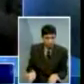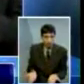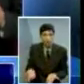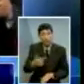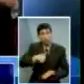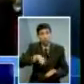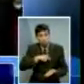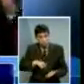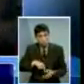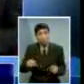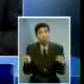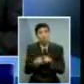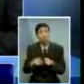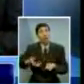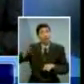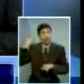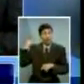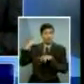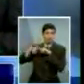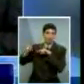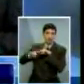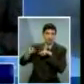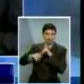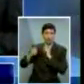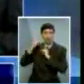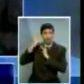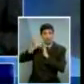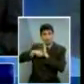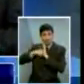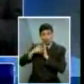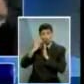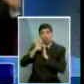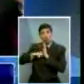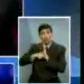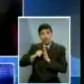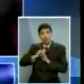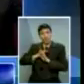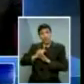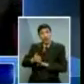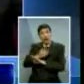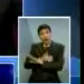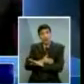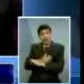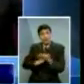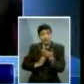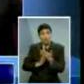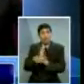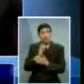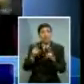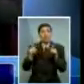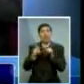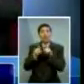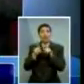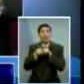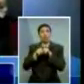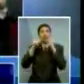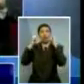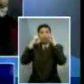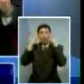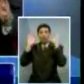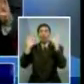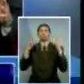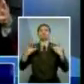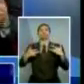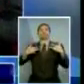nosotros hiciéramos como se hizo en el pasado, que 3 meses, 4 meses antes entramos en una suerte de marasmo del Ejecutivo y no hacemos nada